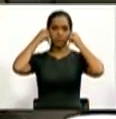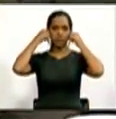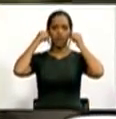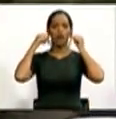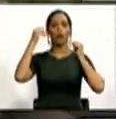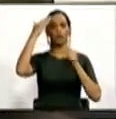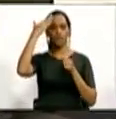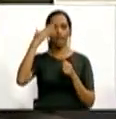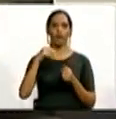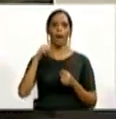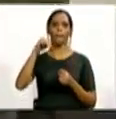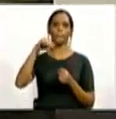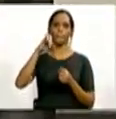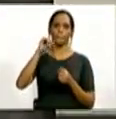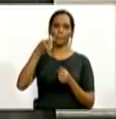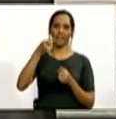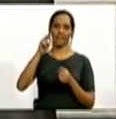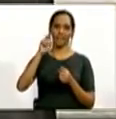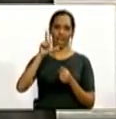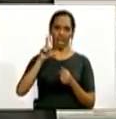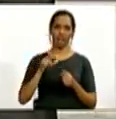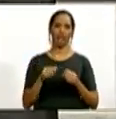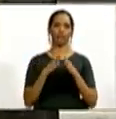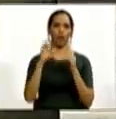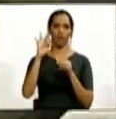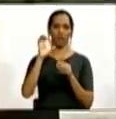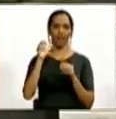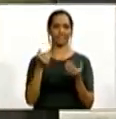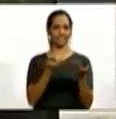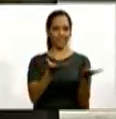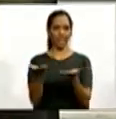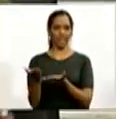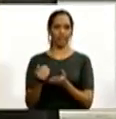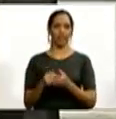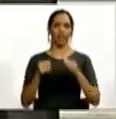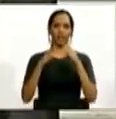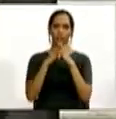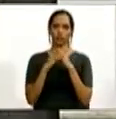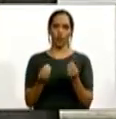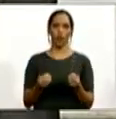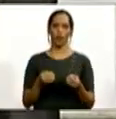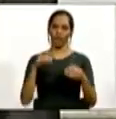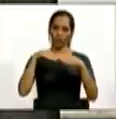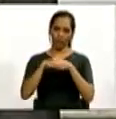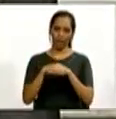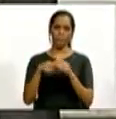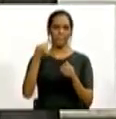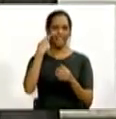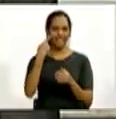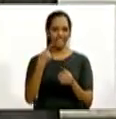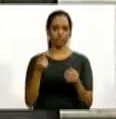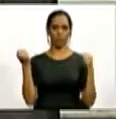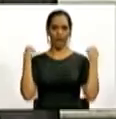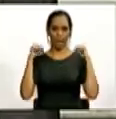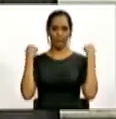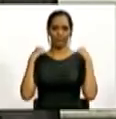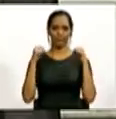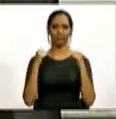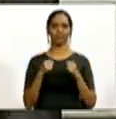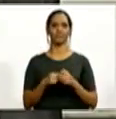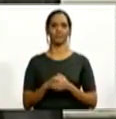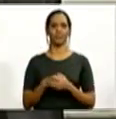al compañero Miguel Domínguez y a todos los compañeros del FAE que están ahí. Sí. Todos acuartelados, prevenidos para el ejercicio